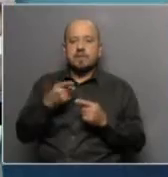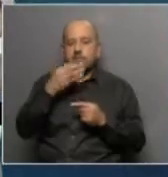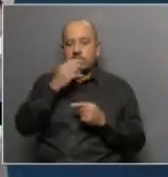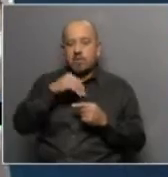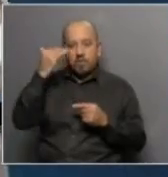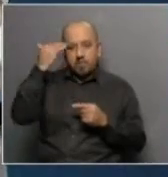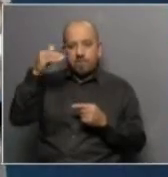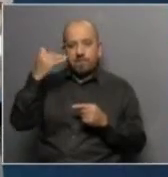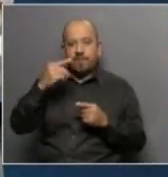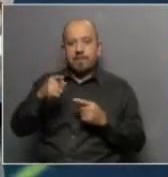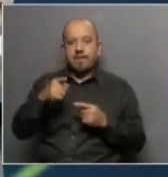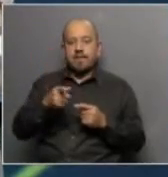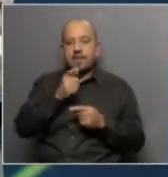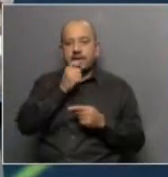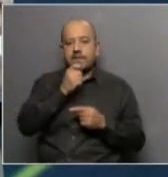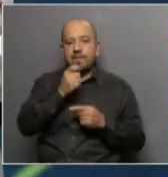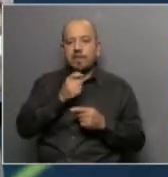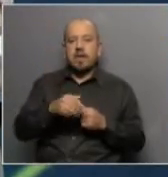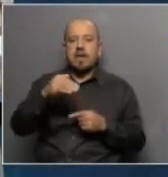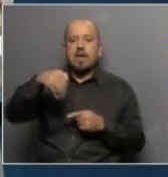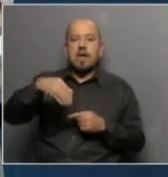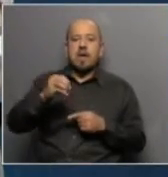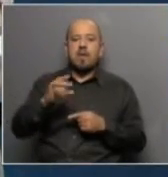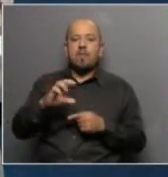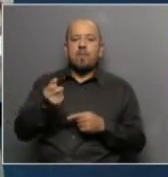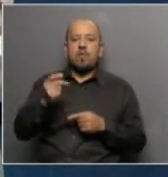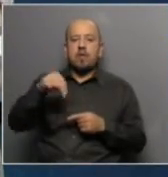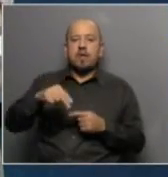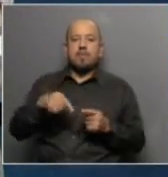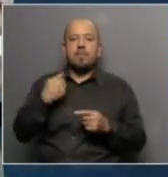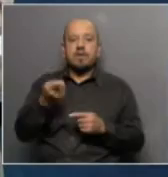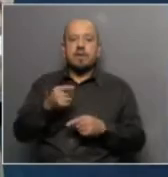equipo, Ricardo Piñeyrúa, en entrevista a Cristina Morán. Mañana no